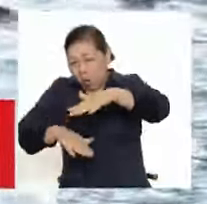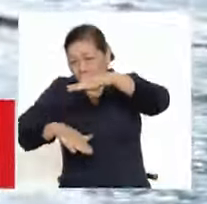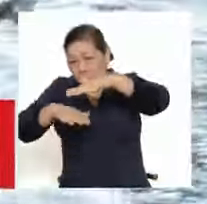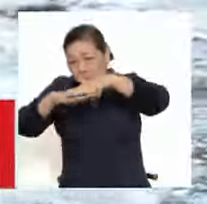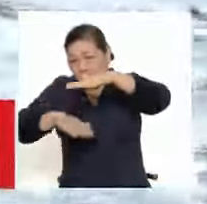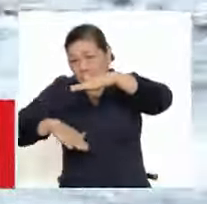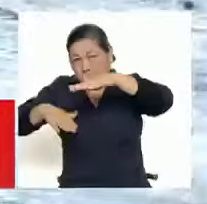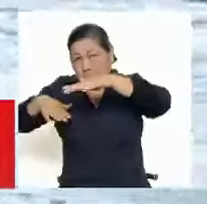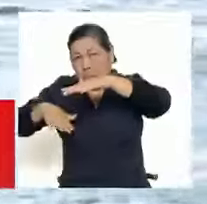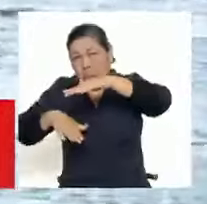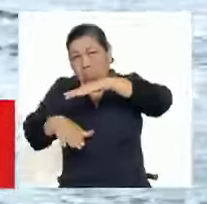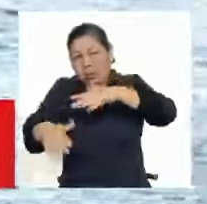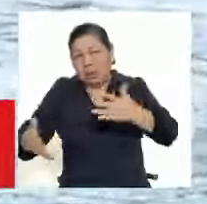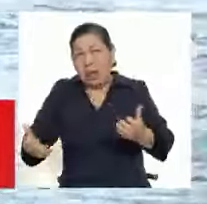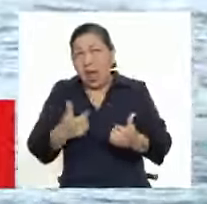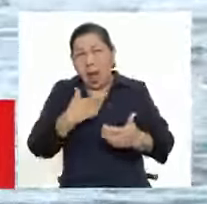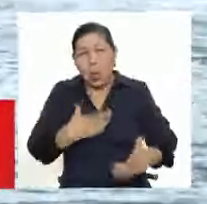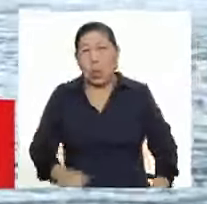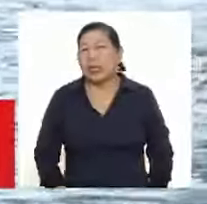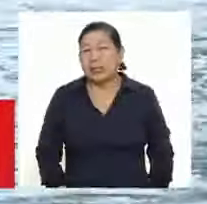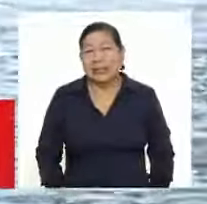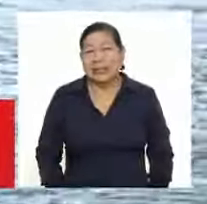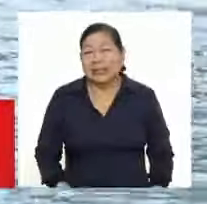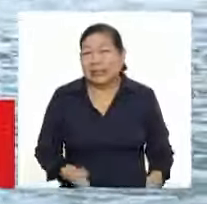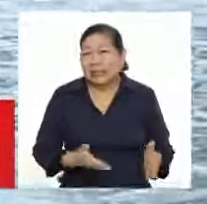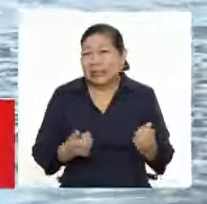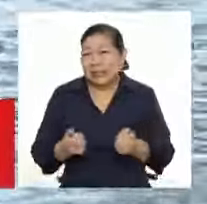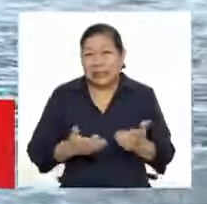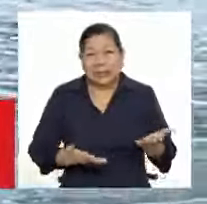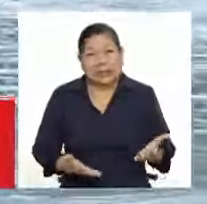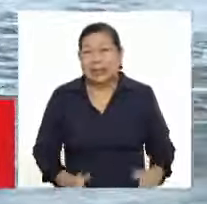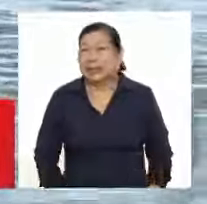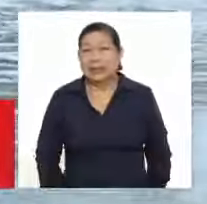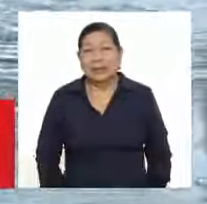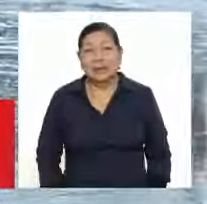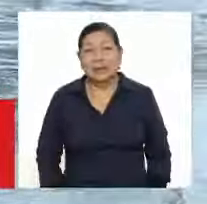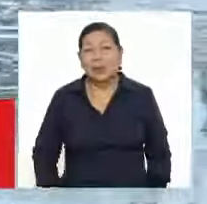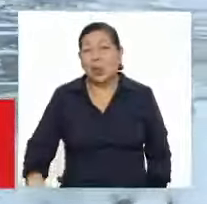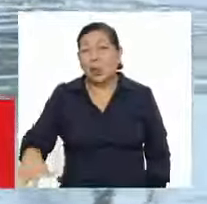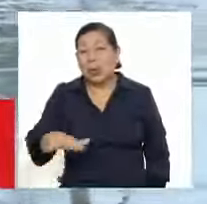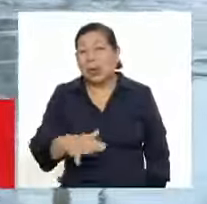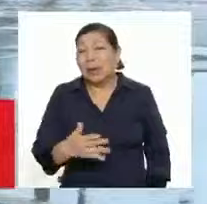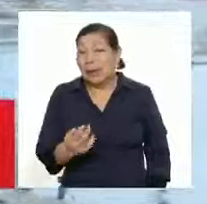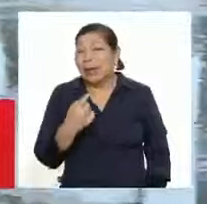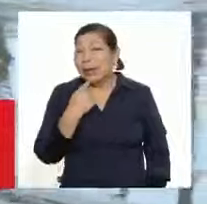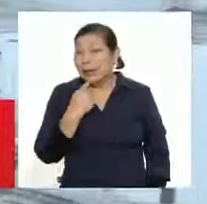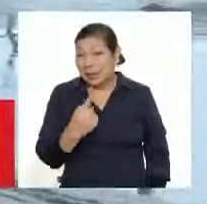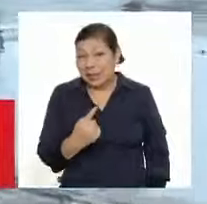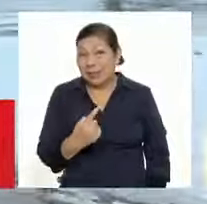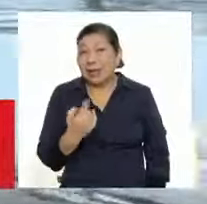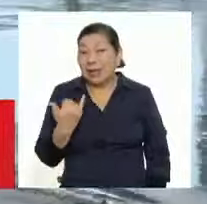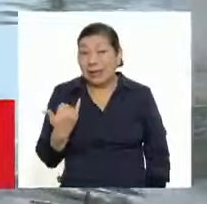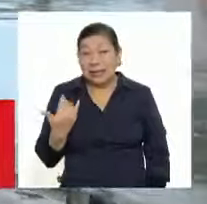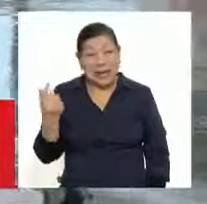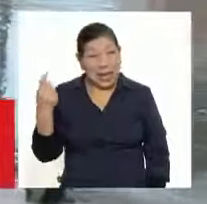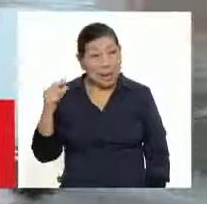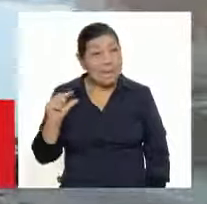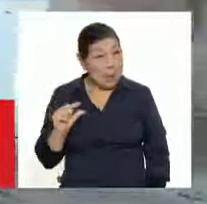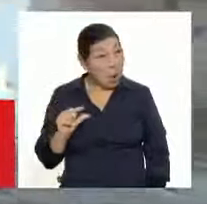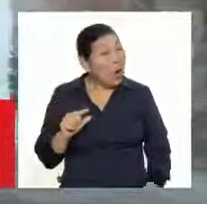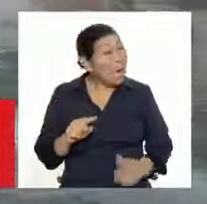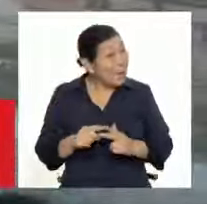pasar por esta agua acumulada, ¿no? En el sector de la Separadora Industrial, estación Mateo Pumacagua, y hay que señalar algo, esto recién